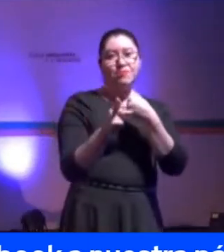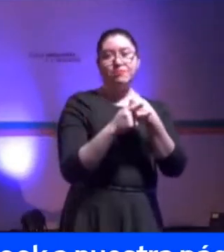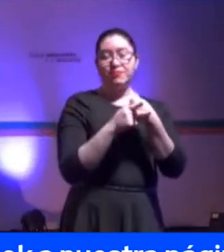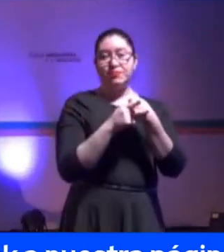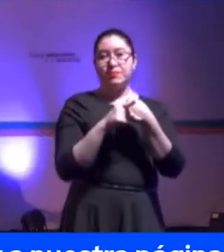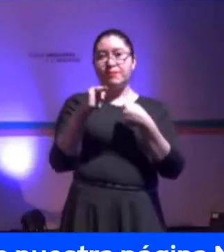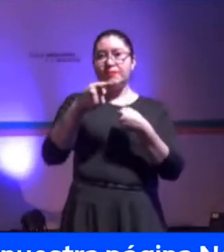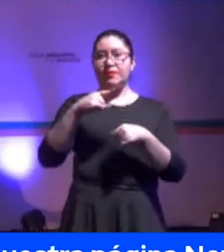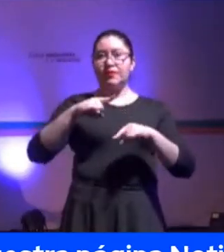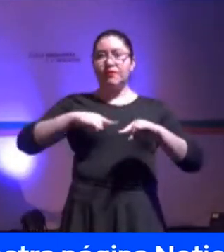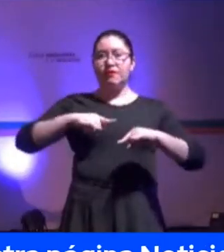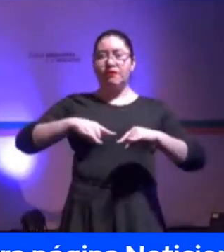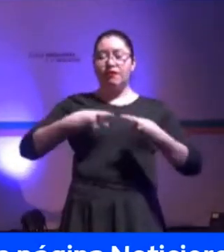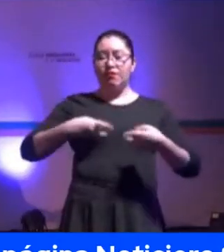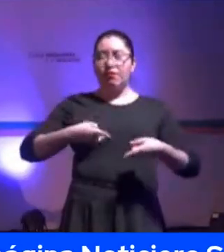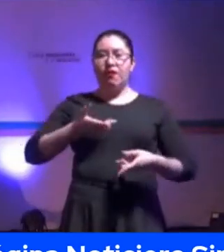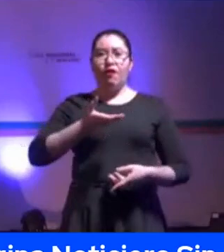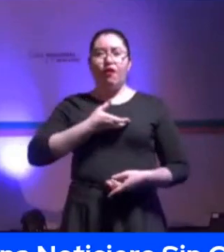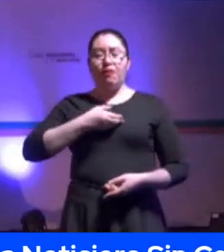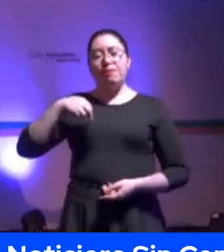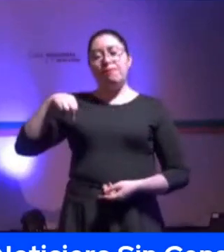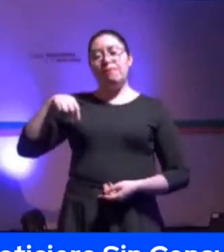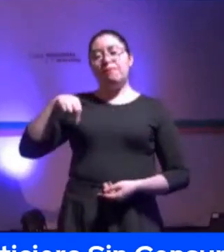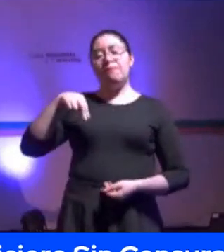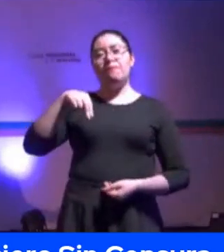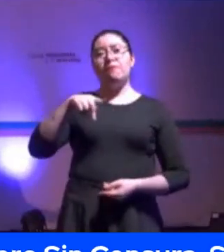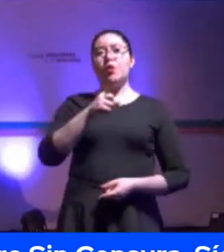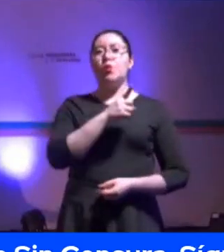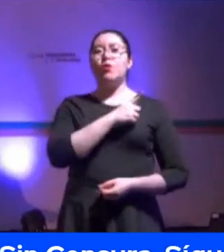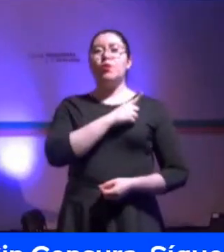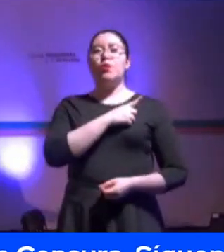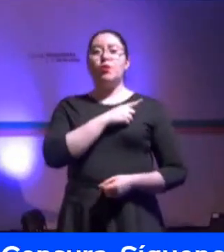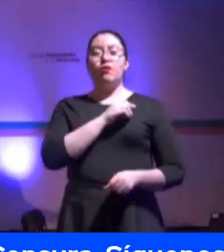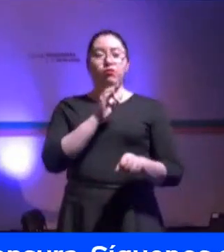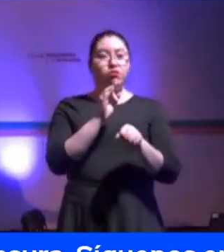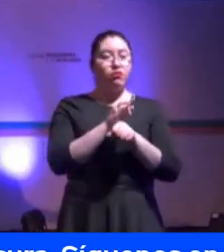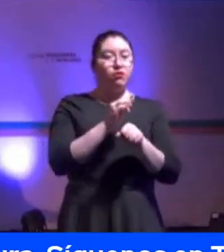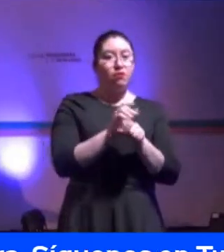este Zócalo, sin guardaespaldas, sin escoltas.